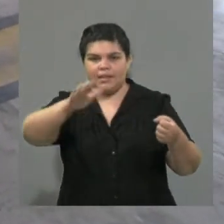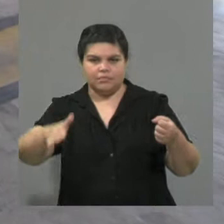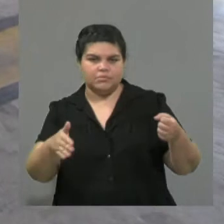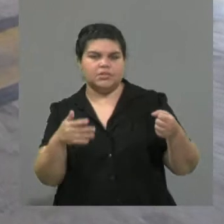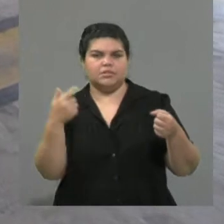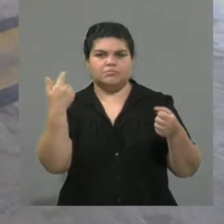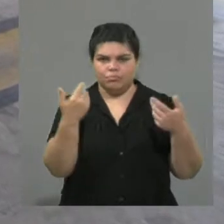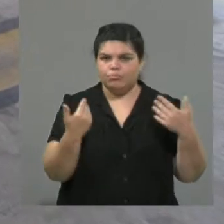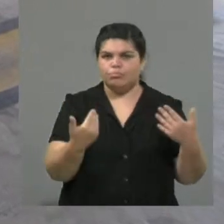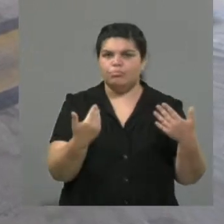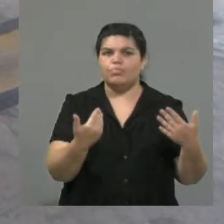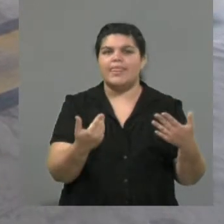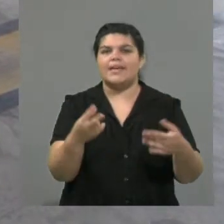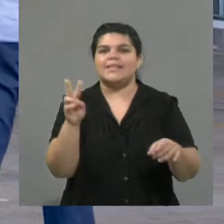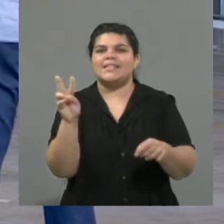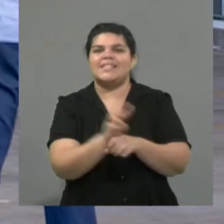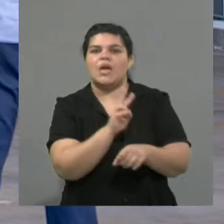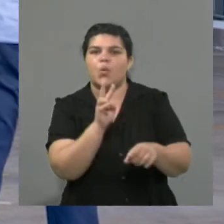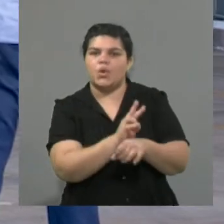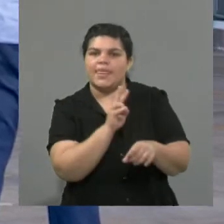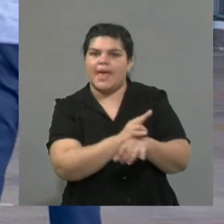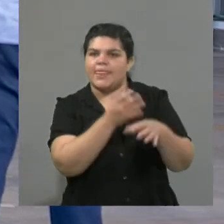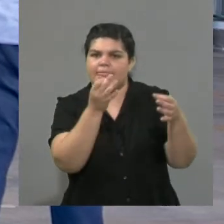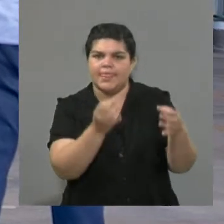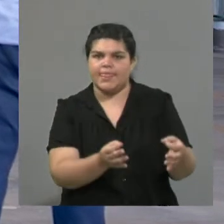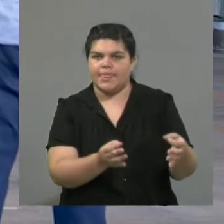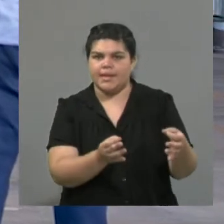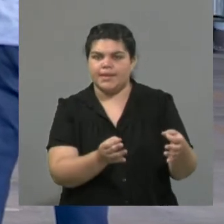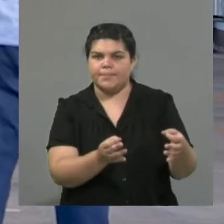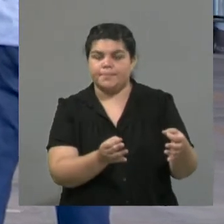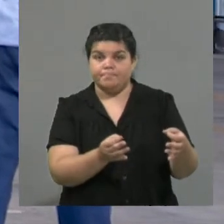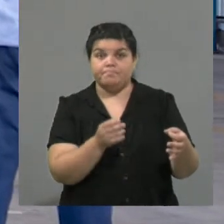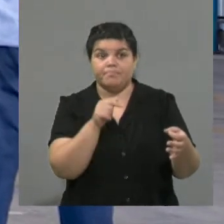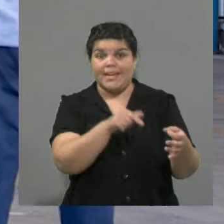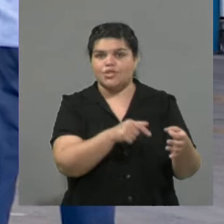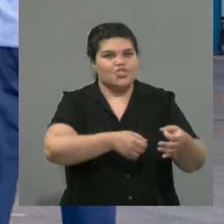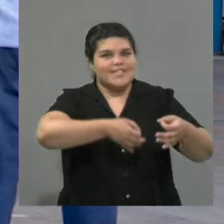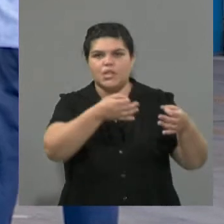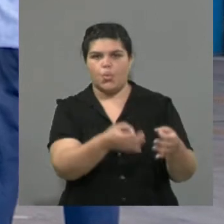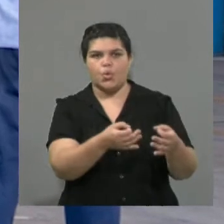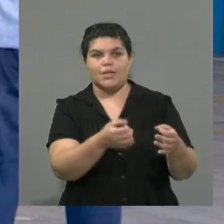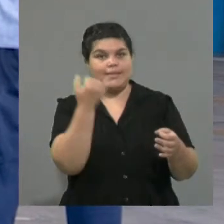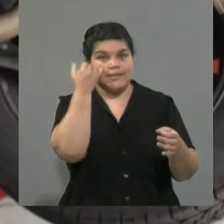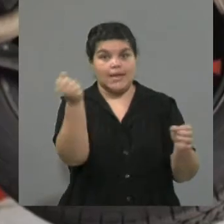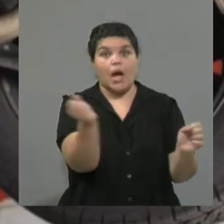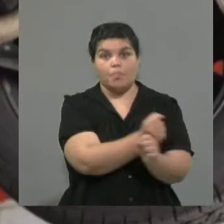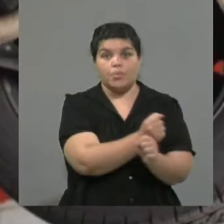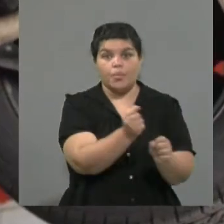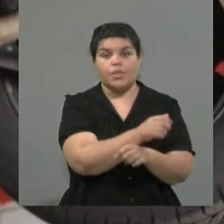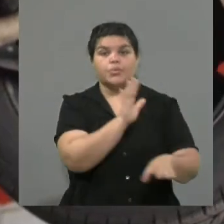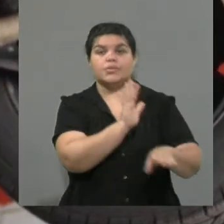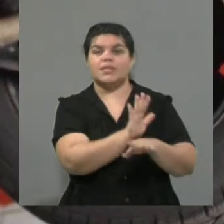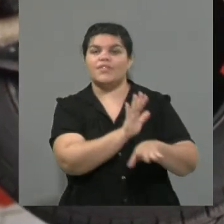seguridad vehicular a lo largo de su uso. Pero en estos países, y en Estados Unidos en